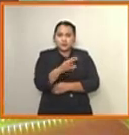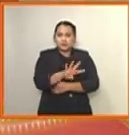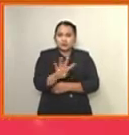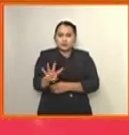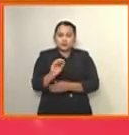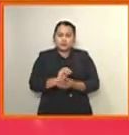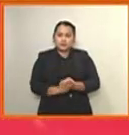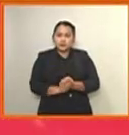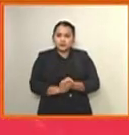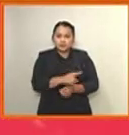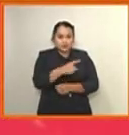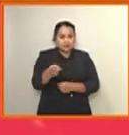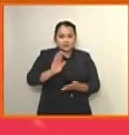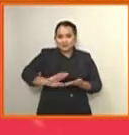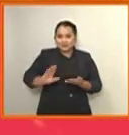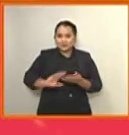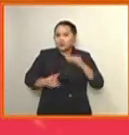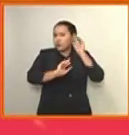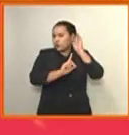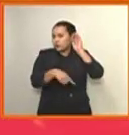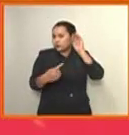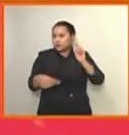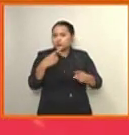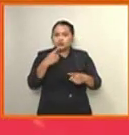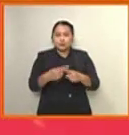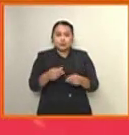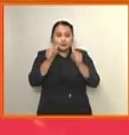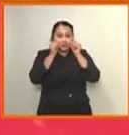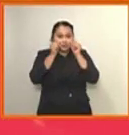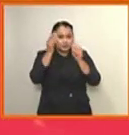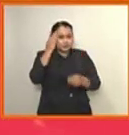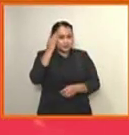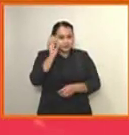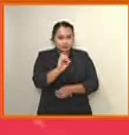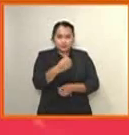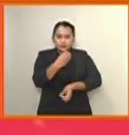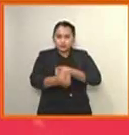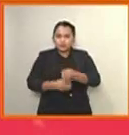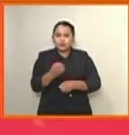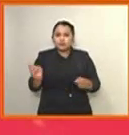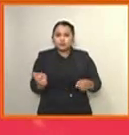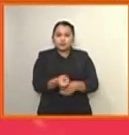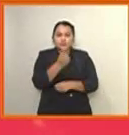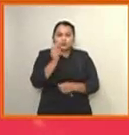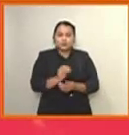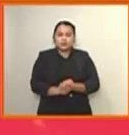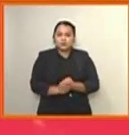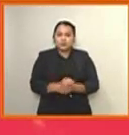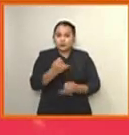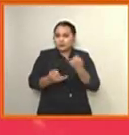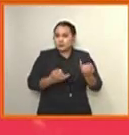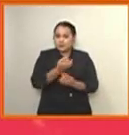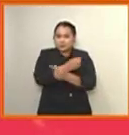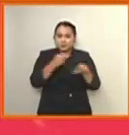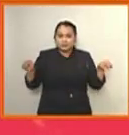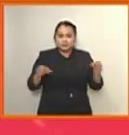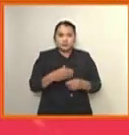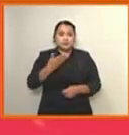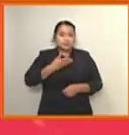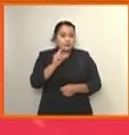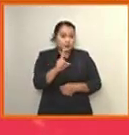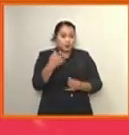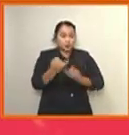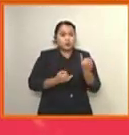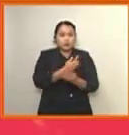44. Si te invertiste para MultiX, atentos porque conoceremos la esfera ganadora. Suerte. Y esa es jugada gratis. Tienes una jugada gratis por el